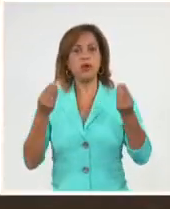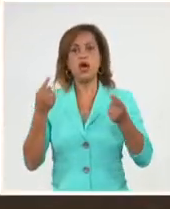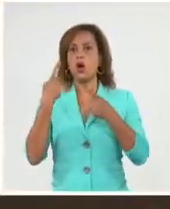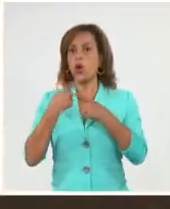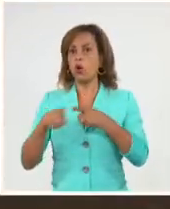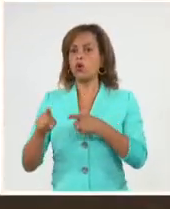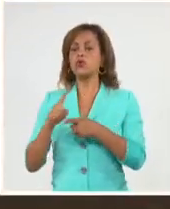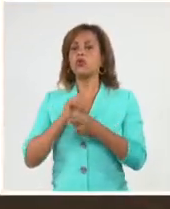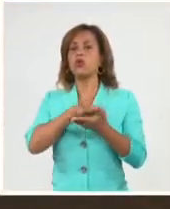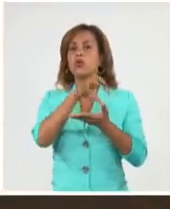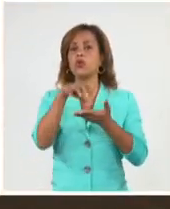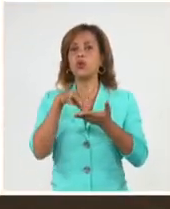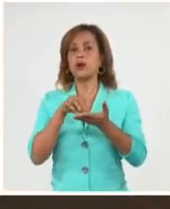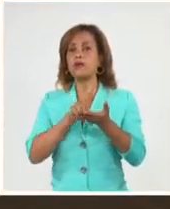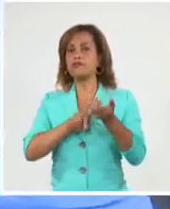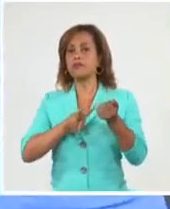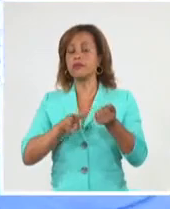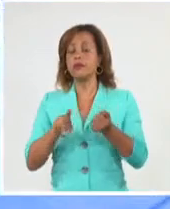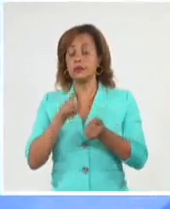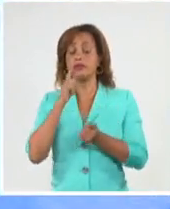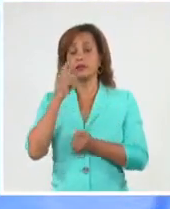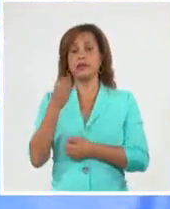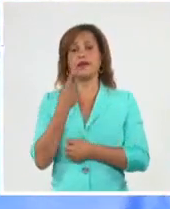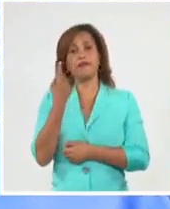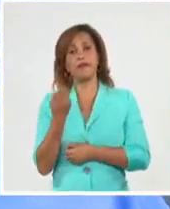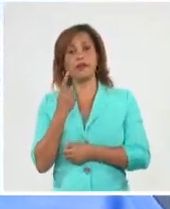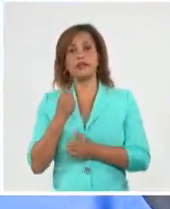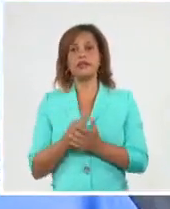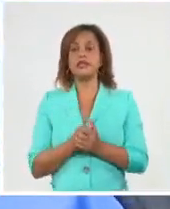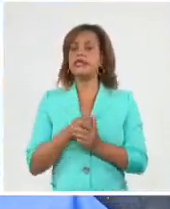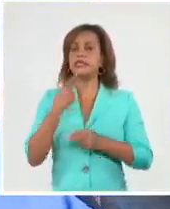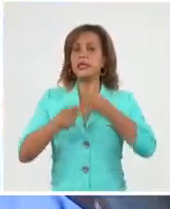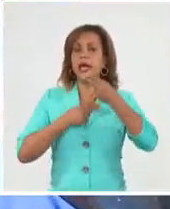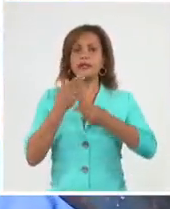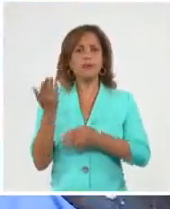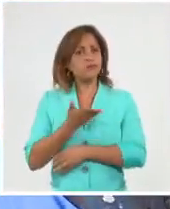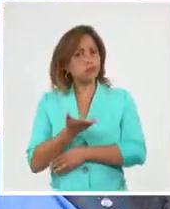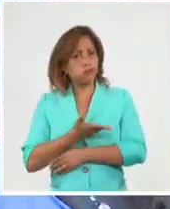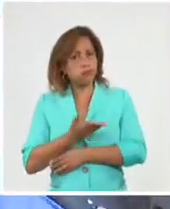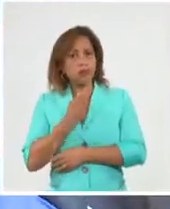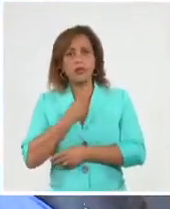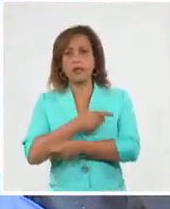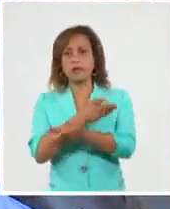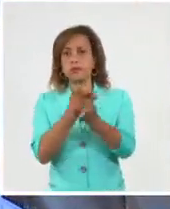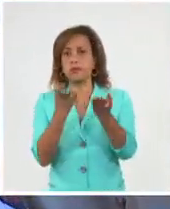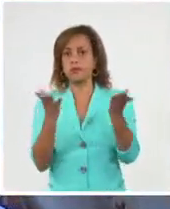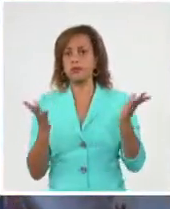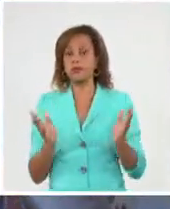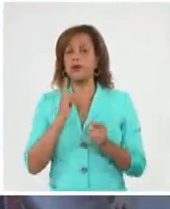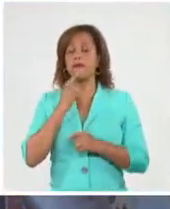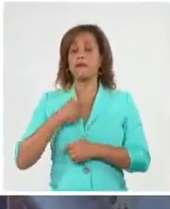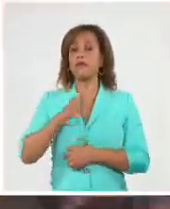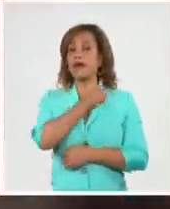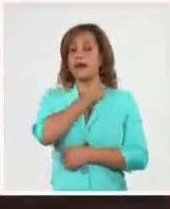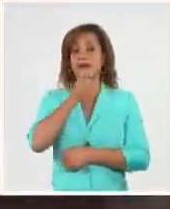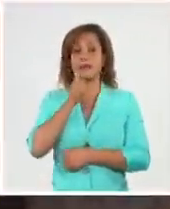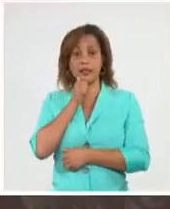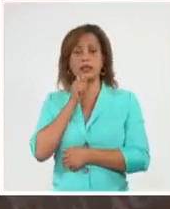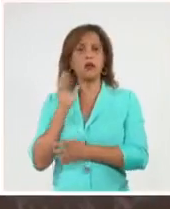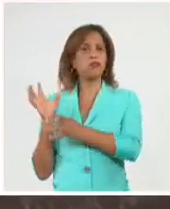la provincia. La operación se realiza con la mayor celeridad en la recepción y reparto de la mercancía, la cual